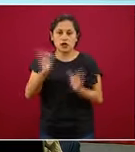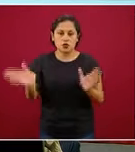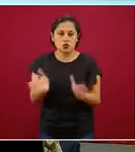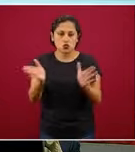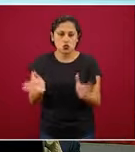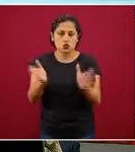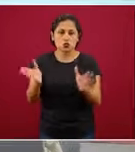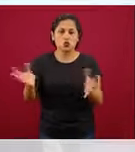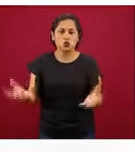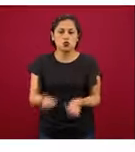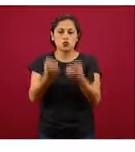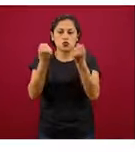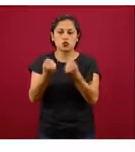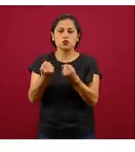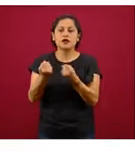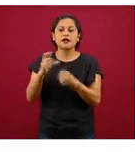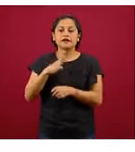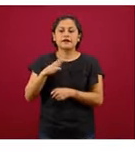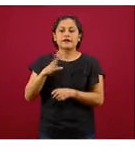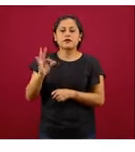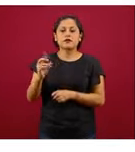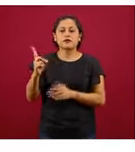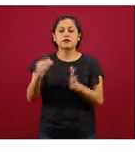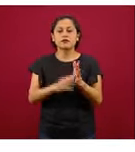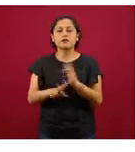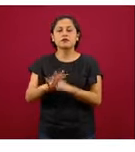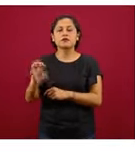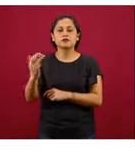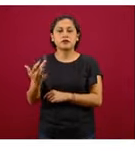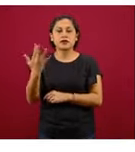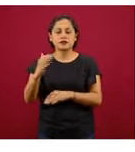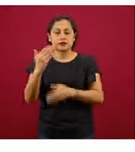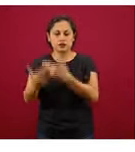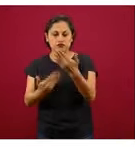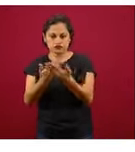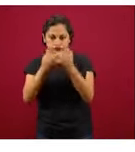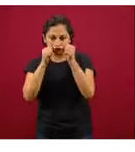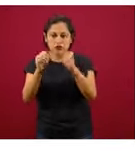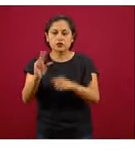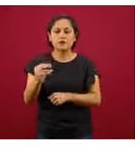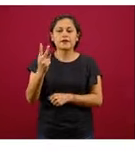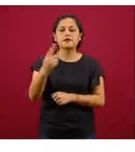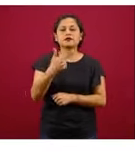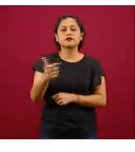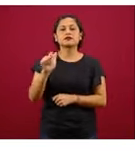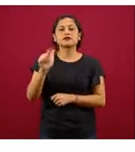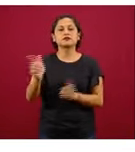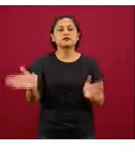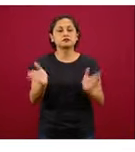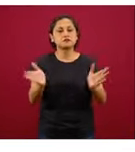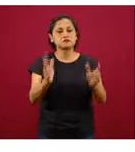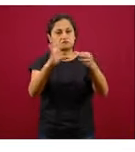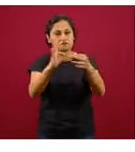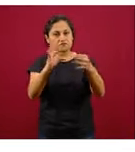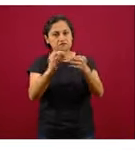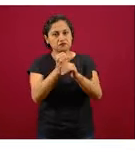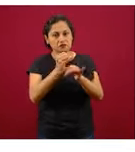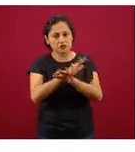41.455 consultas médicas y 92.717 acciones de promoción y prevención, de las cuales 72.000